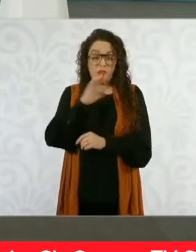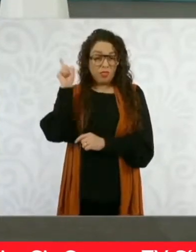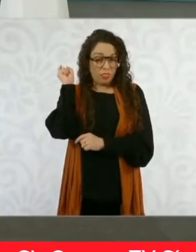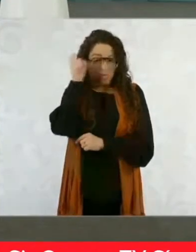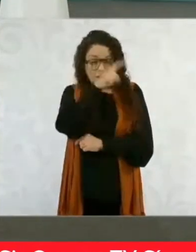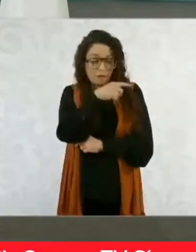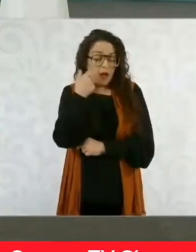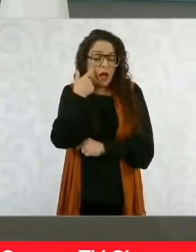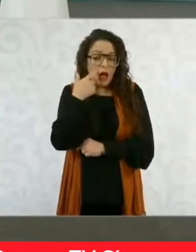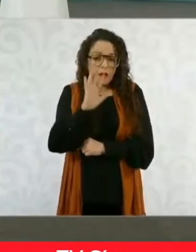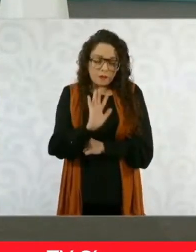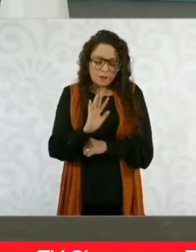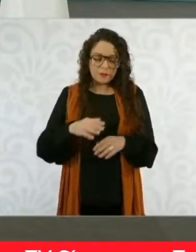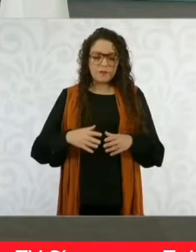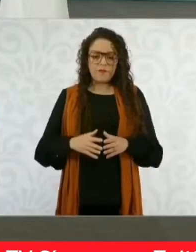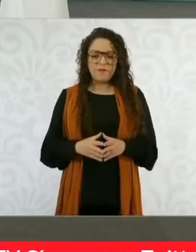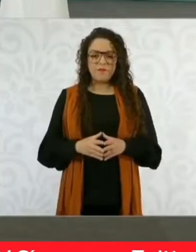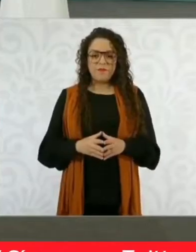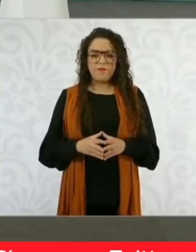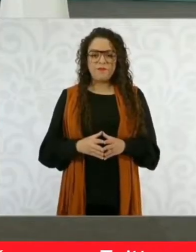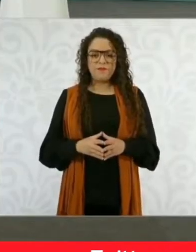favor.